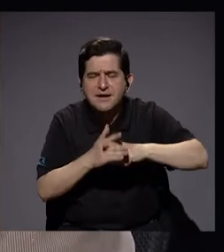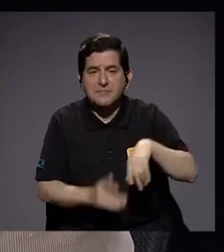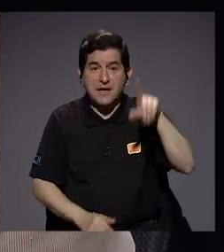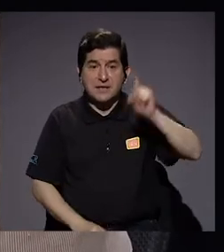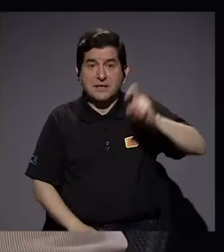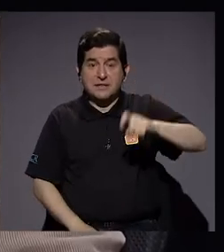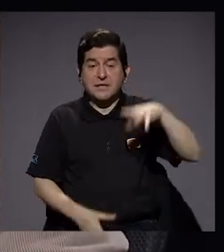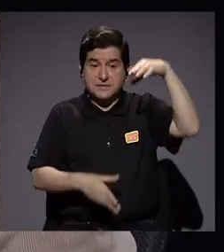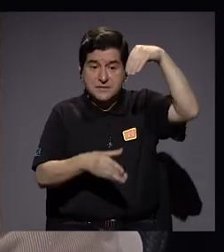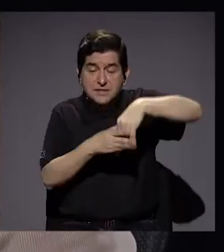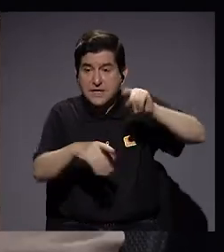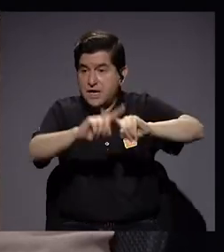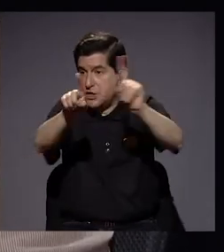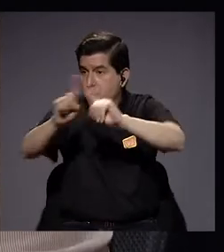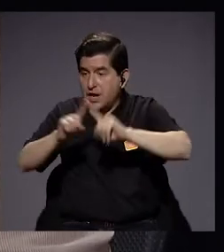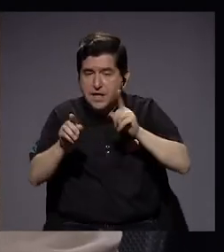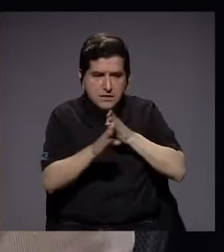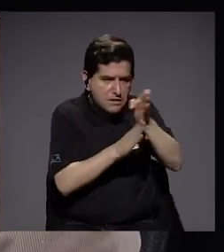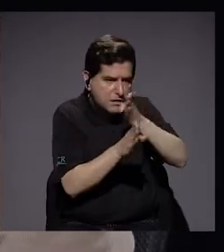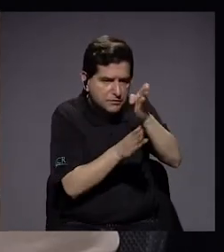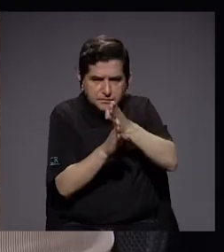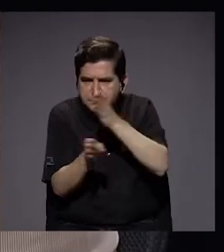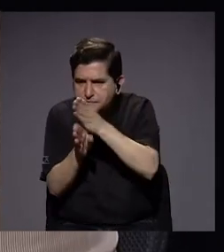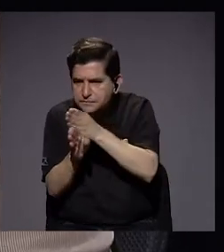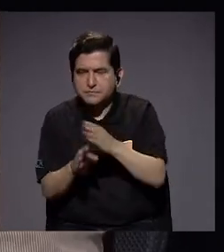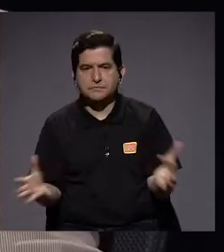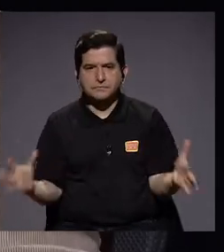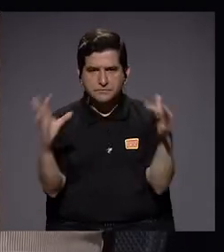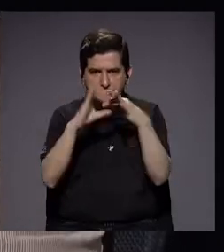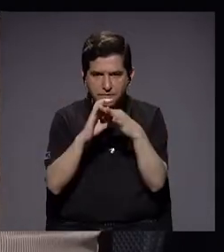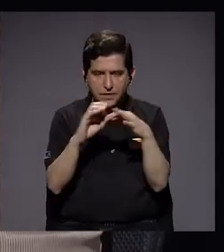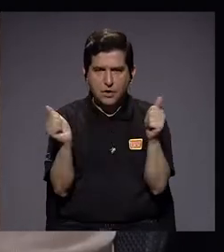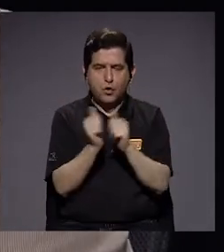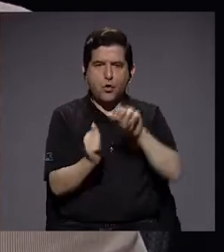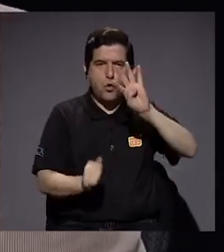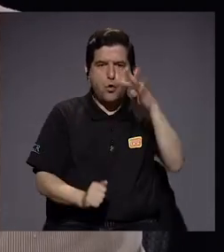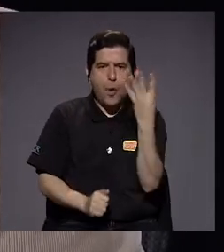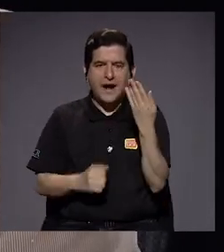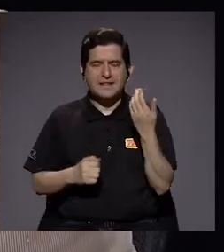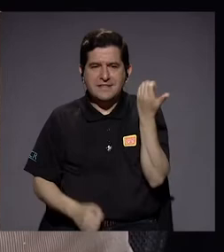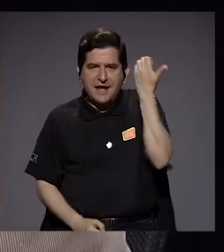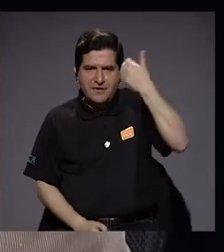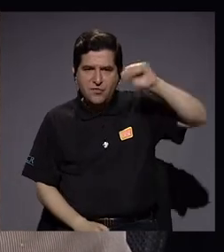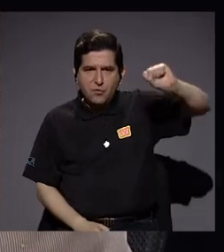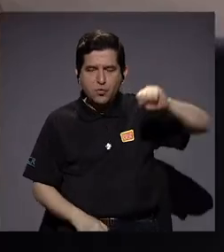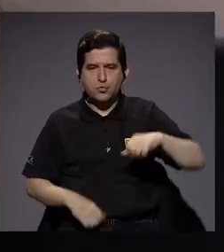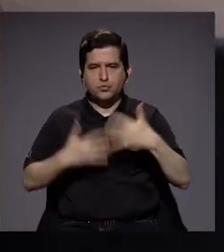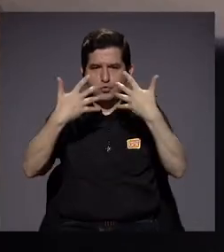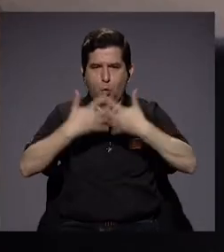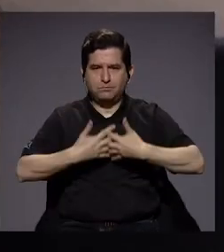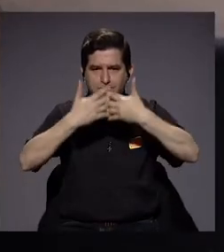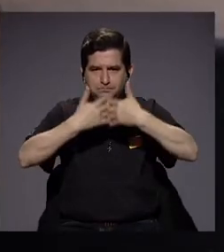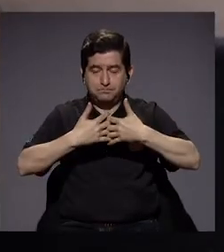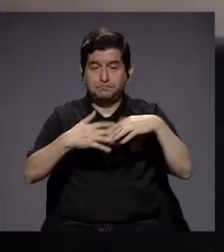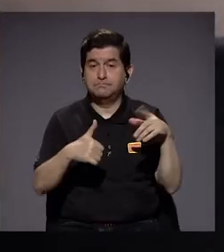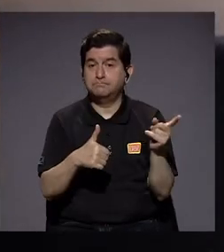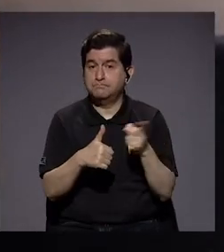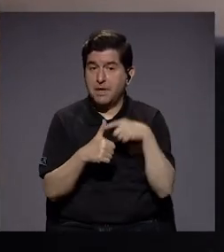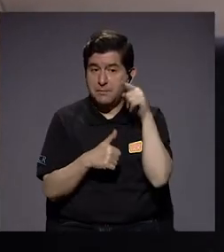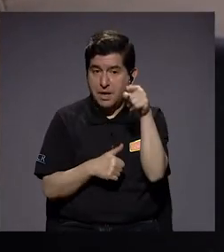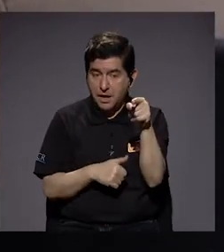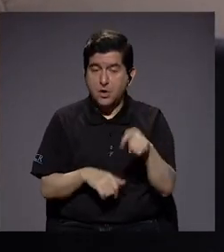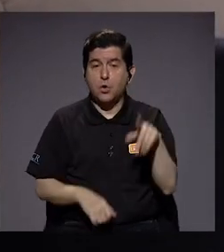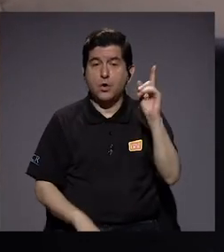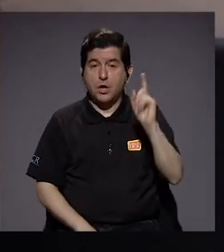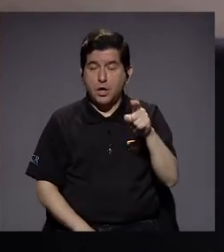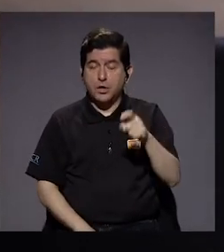que tienen que tomarse en cuenta en las diferentes carreras y que están relacionadas con la cuarta revolución industrial. Entonces, eso primero que todo hay